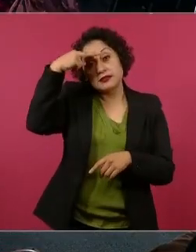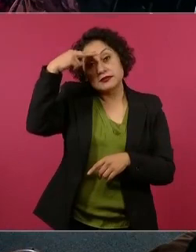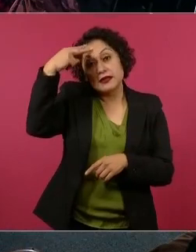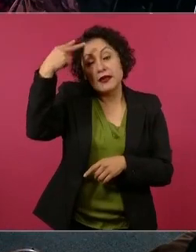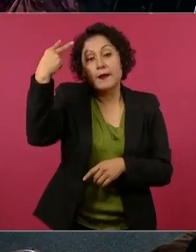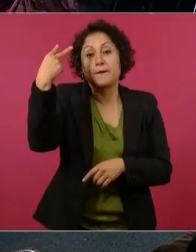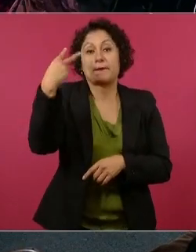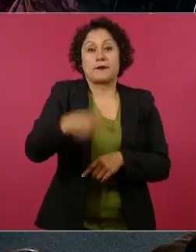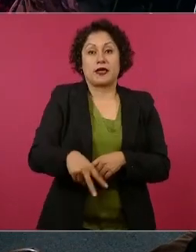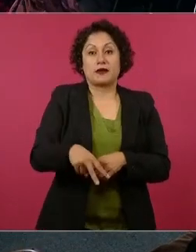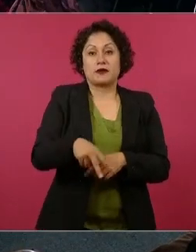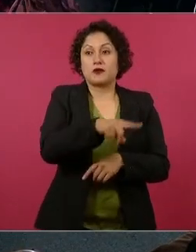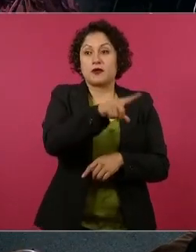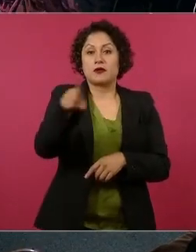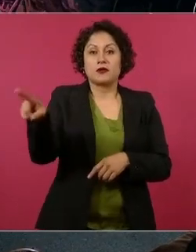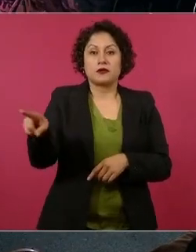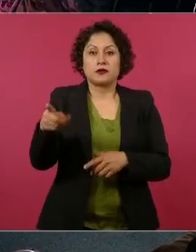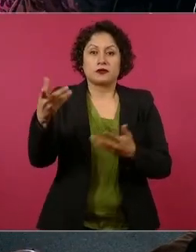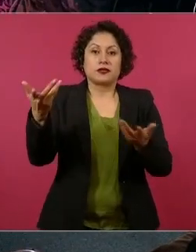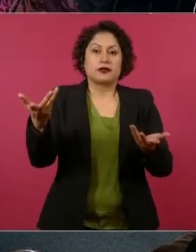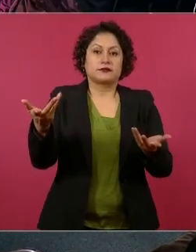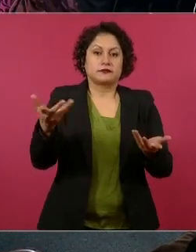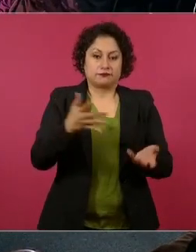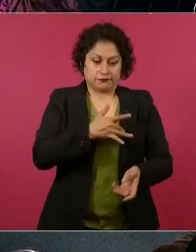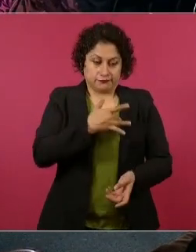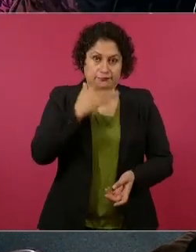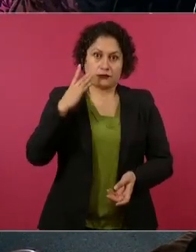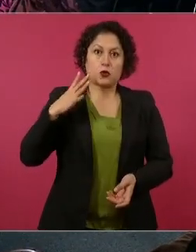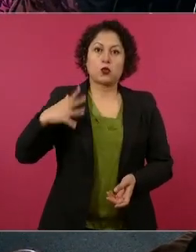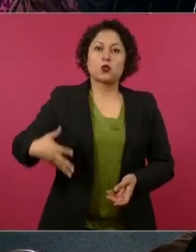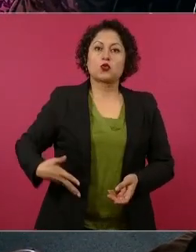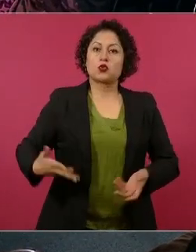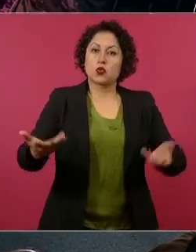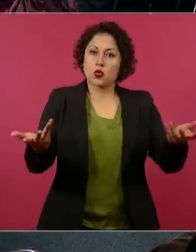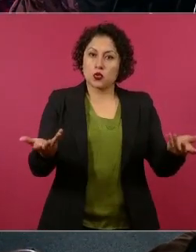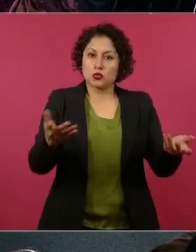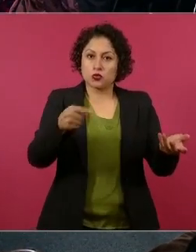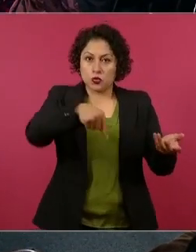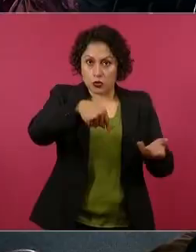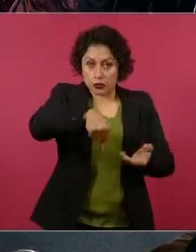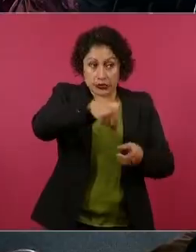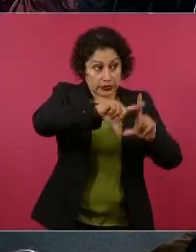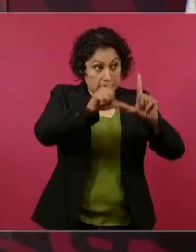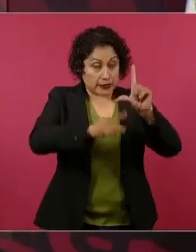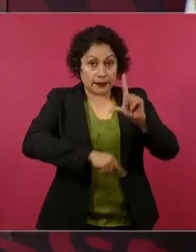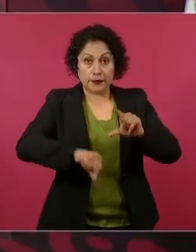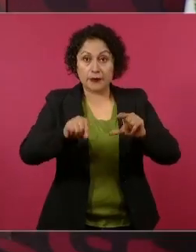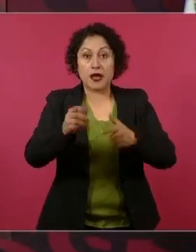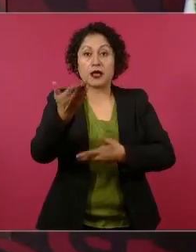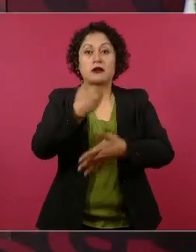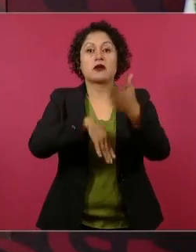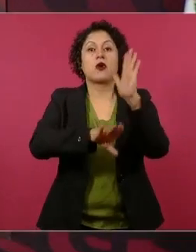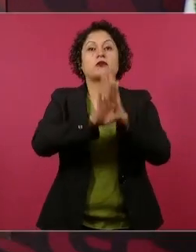estemos orgullosos del momento que estamos viviendo, porque no por unos gruñones,